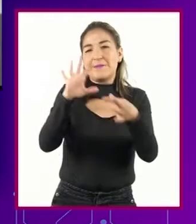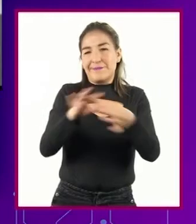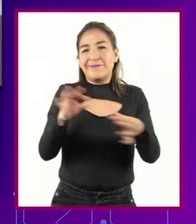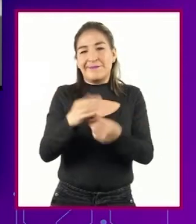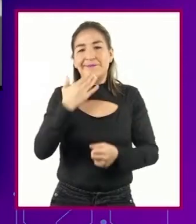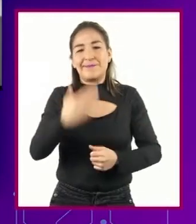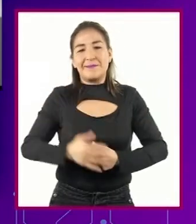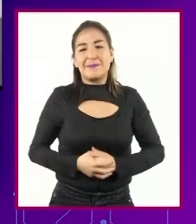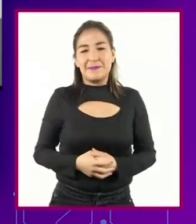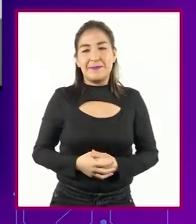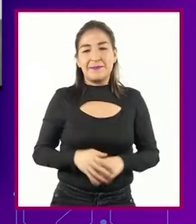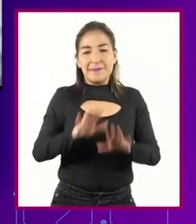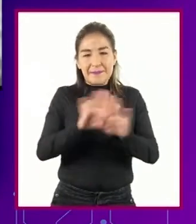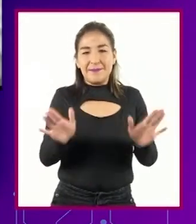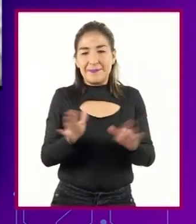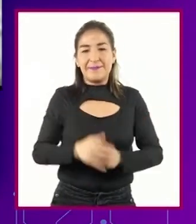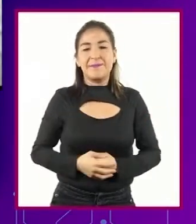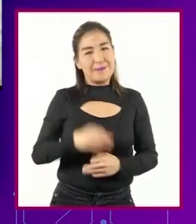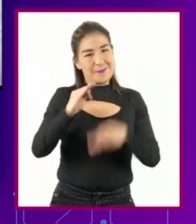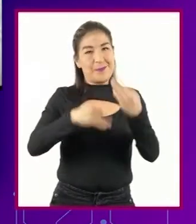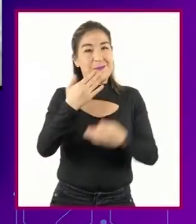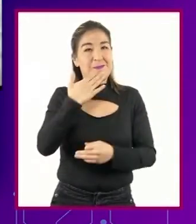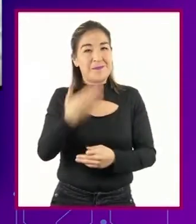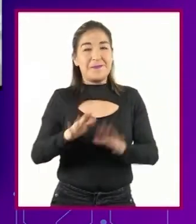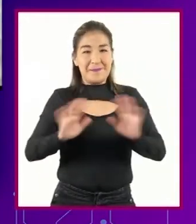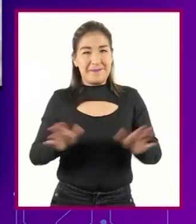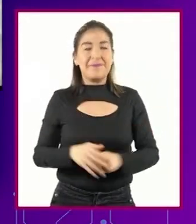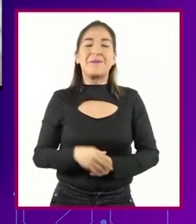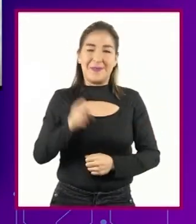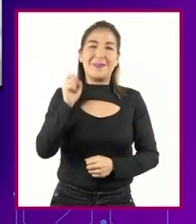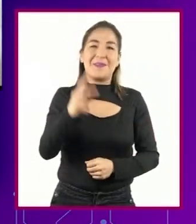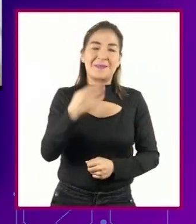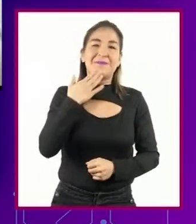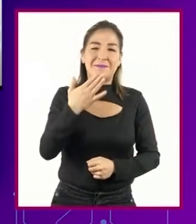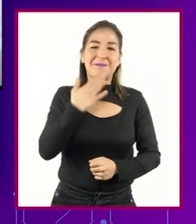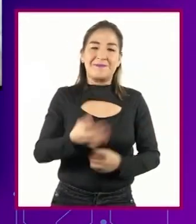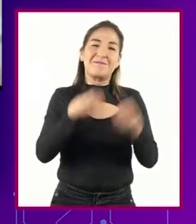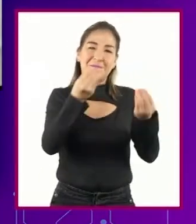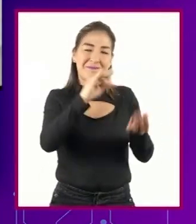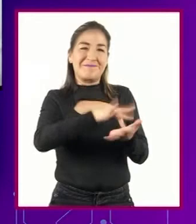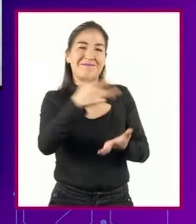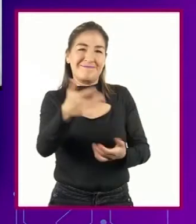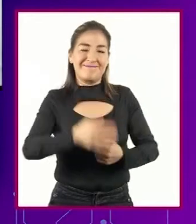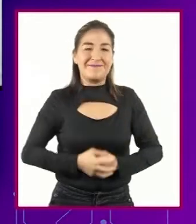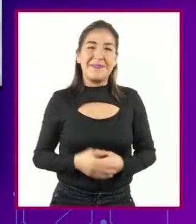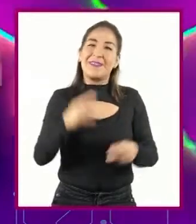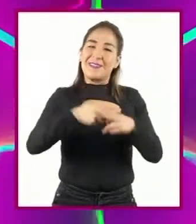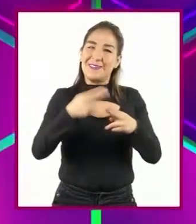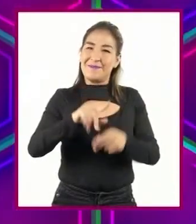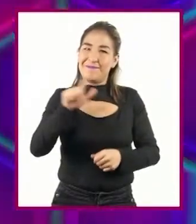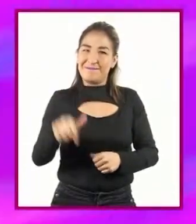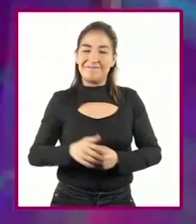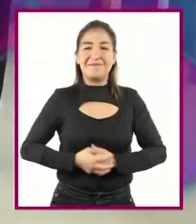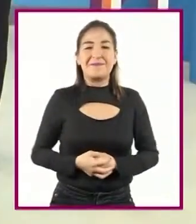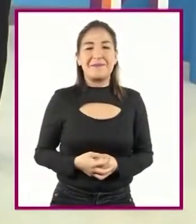haces. Ok, entonces, todo bien, ¿ok? Ok, Estoy de sí, acuerdo. está bien. Muchas Bueno, gracias por tu trabajo. Hasta luego, ¿eh?